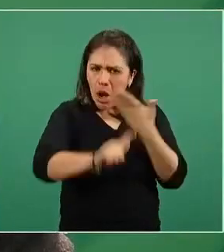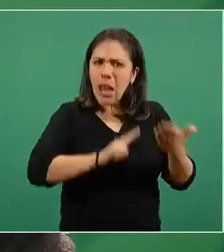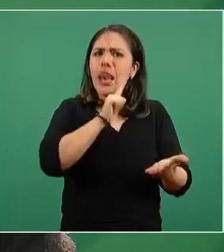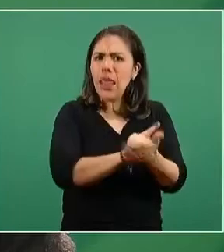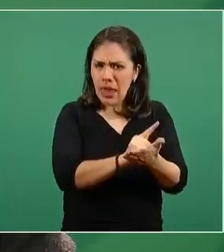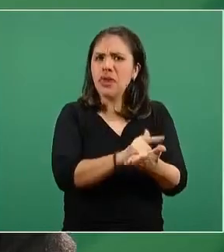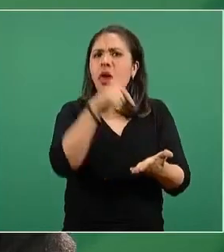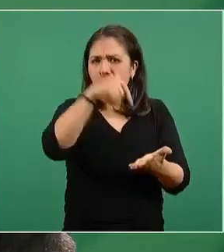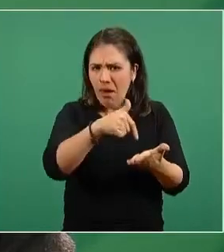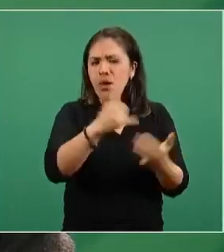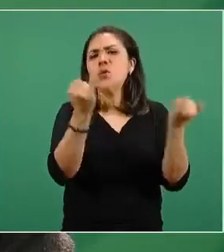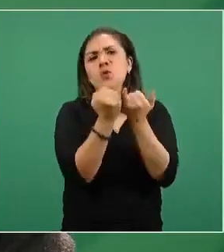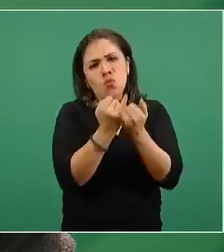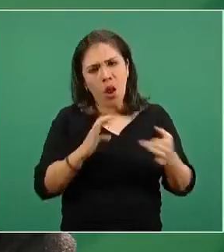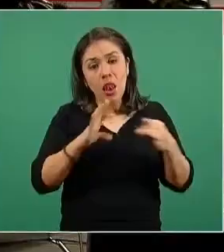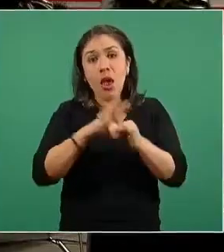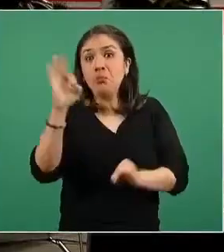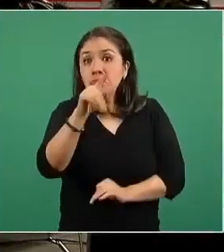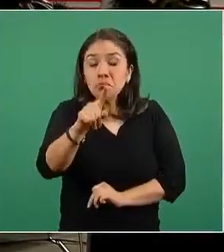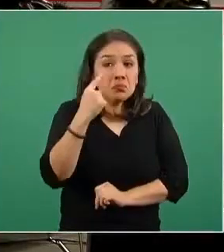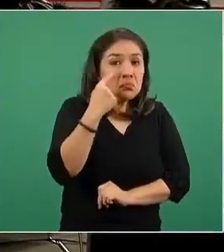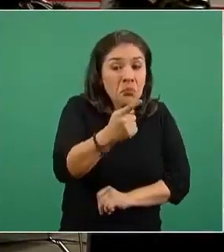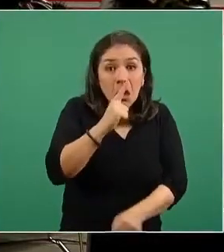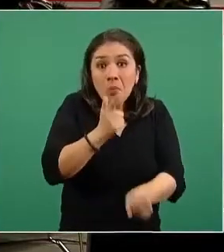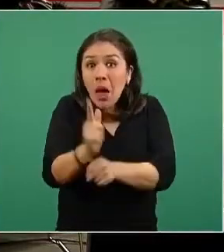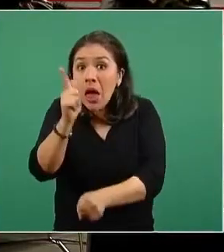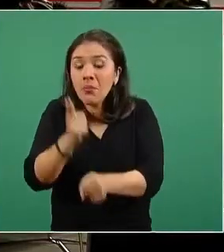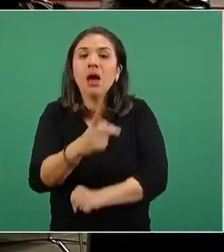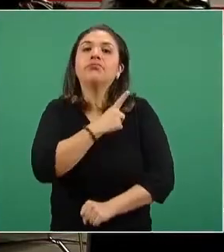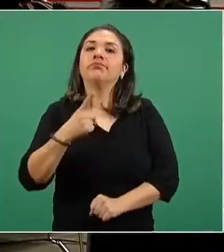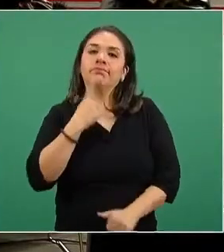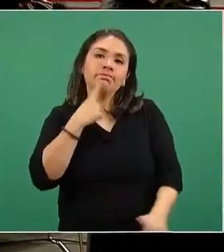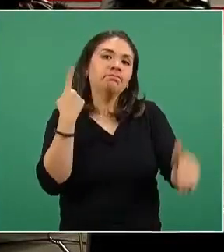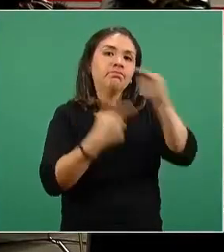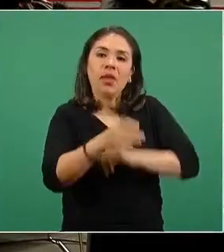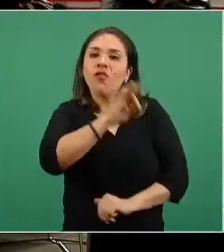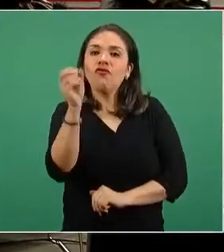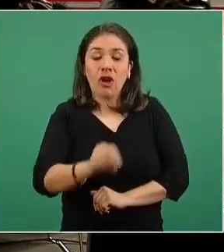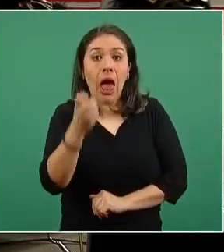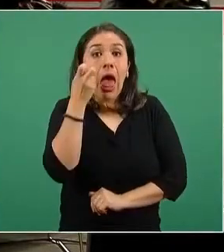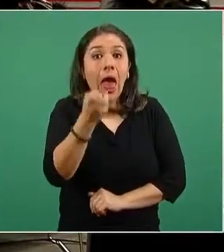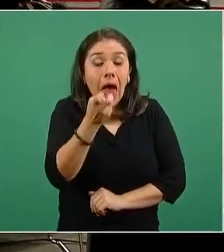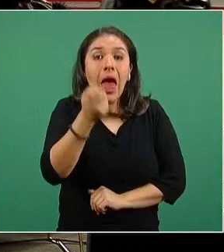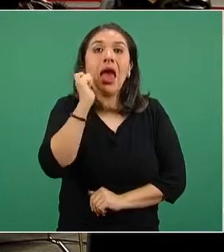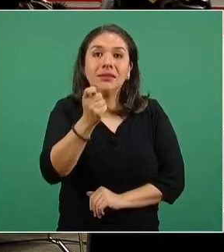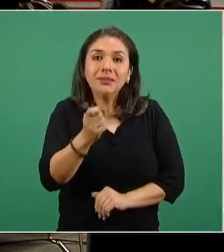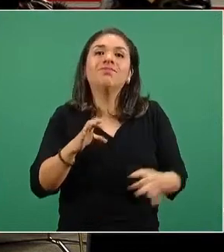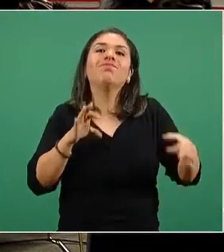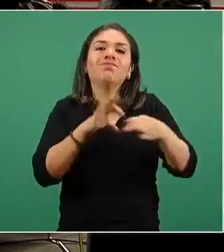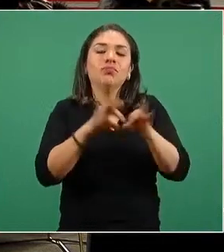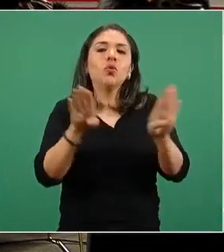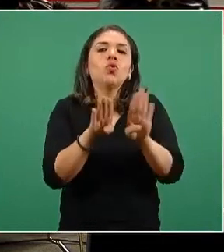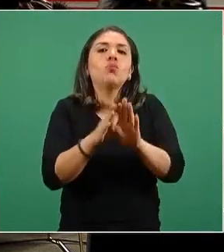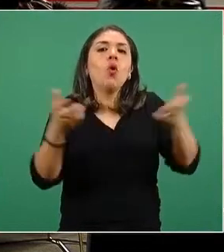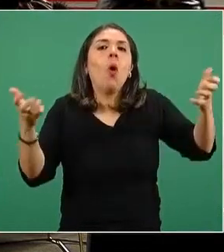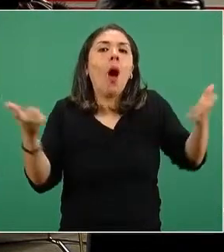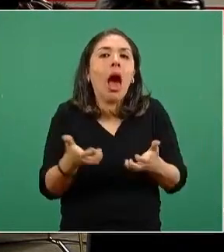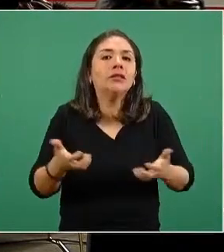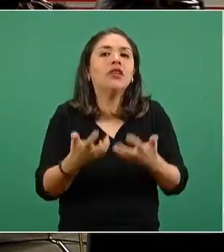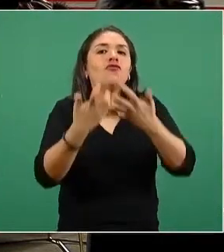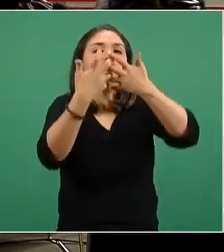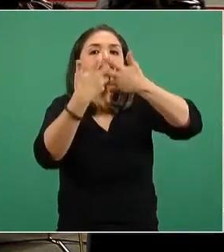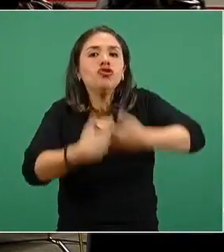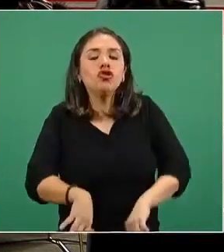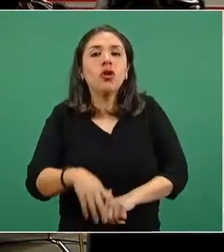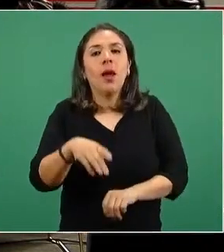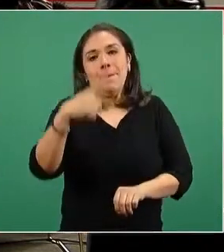tiene que hacerlo. Entonces, si alguien detectara esto, debe denunciarlo. Entonces, eso es parte de los mecanismos